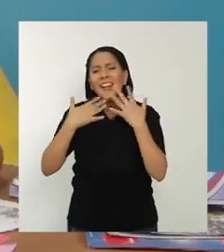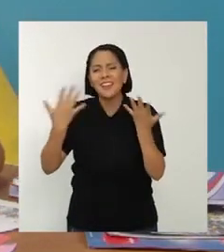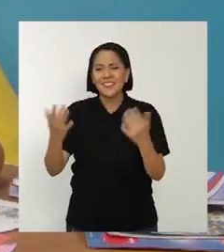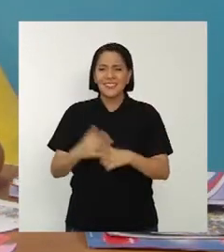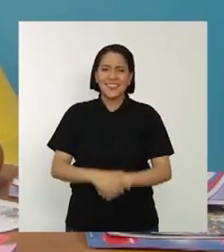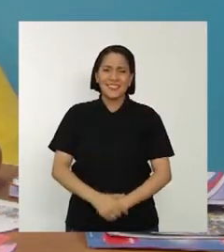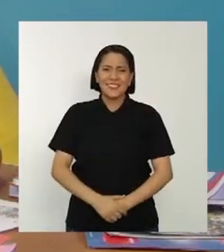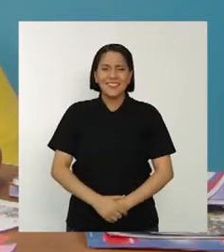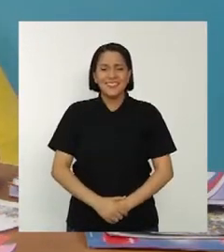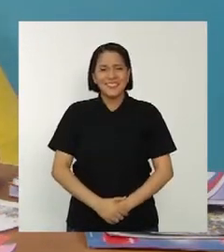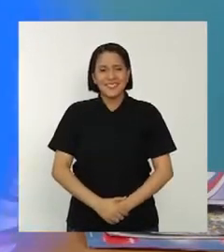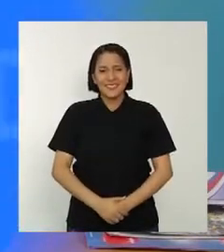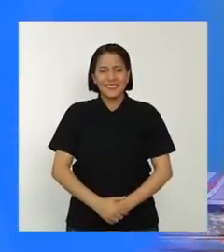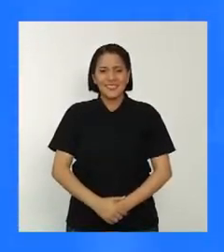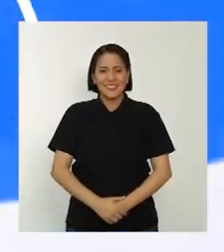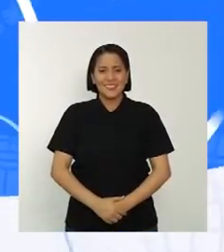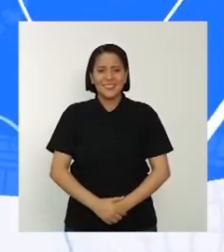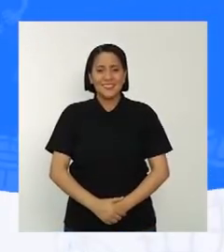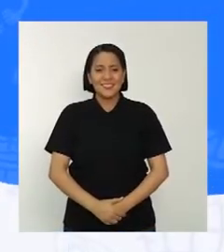Gracias por acompañarnos, Diego.